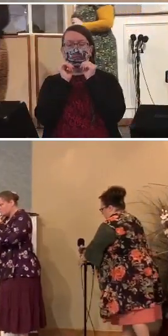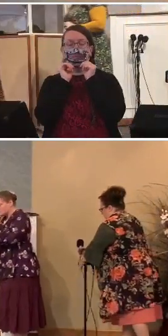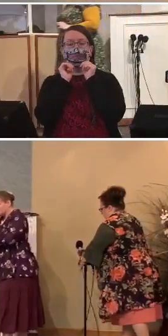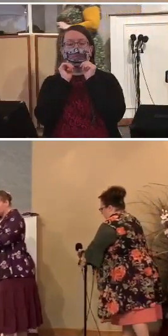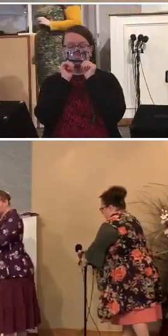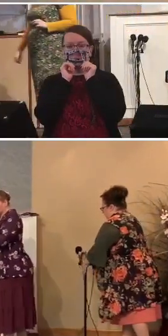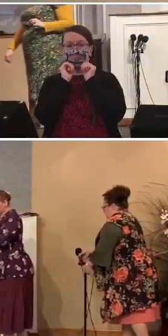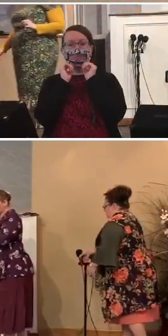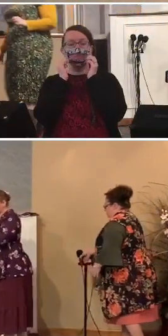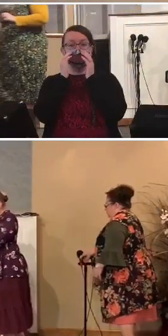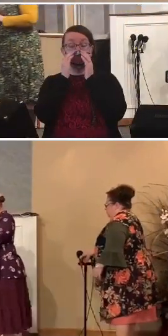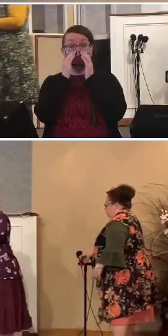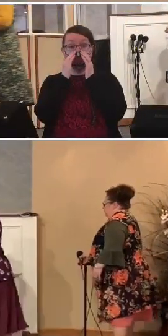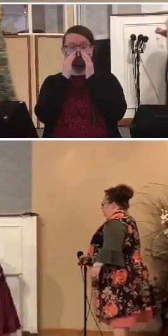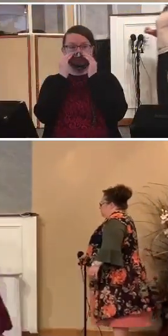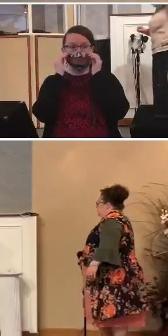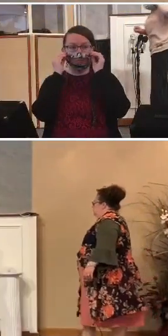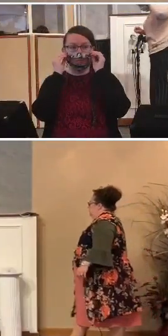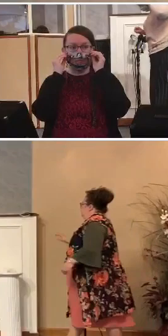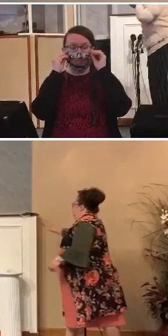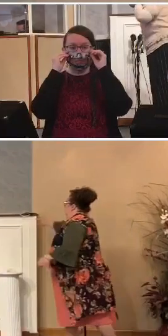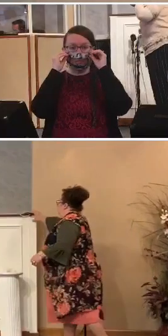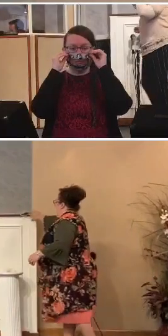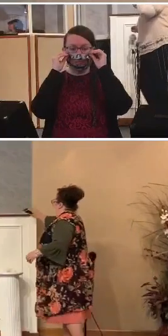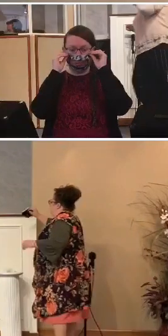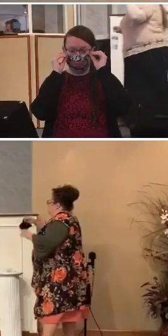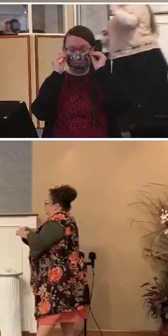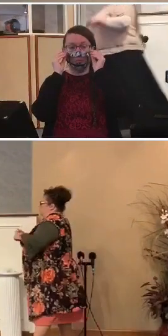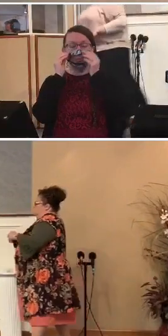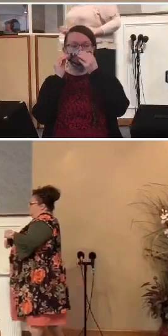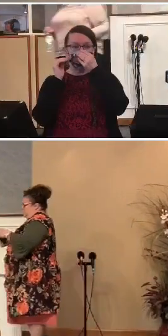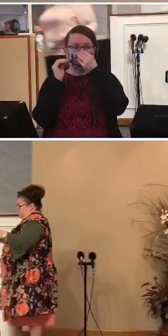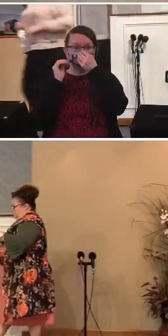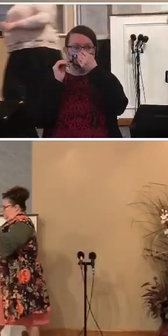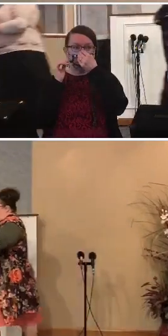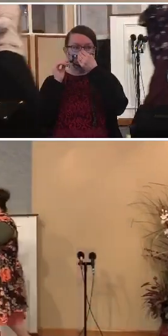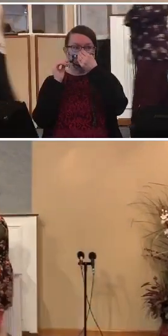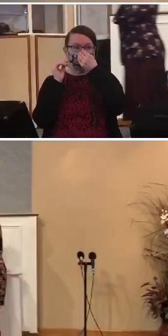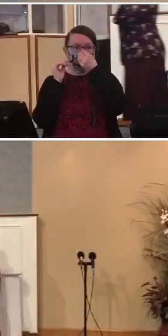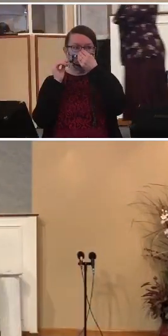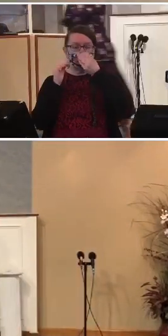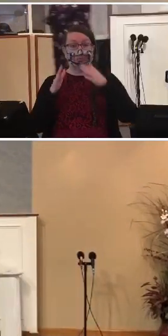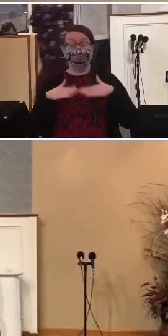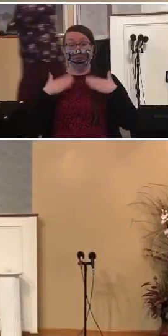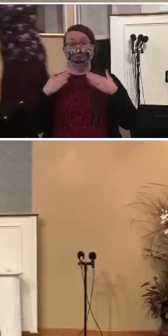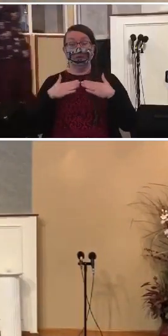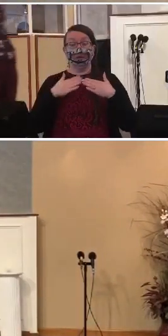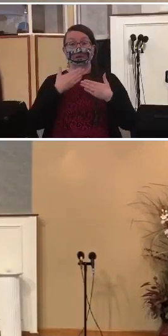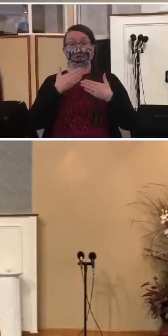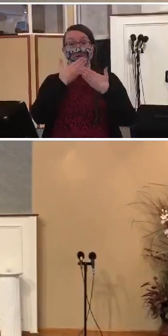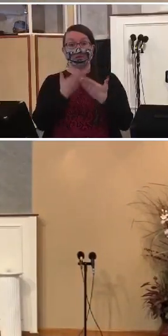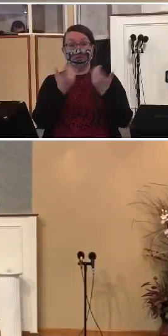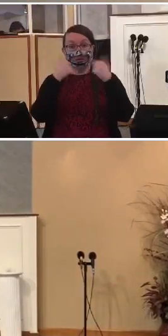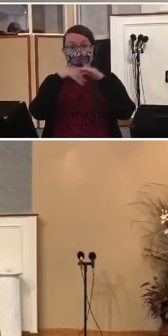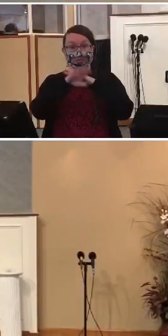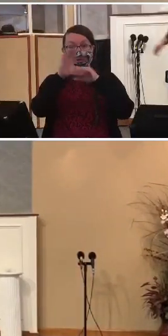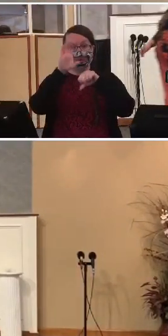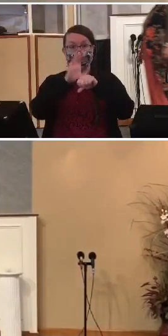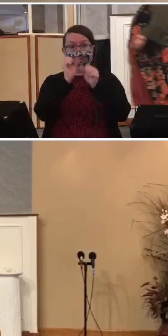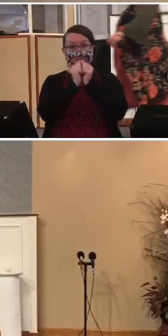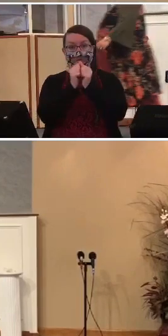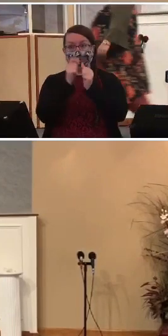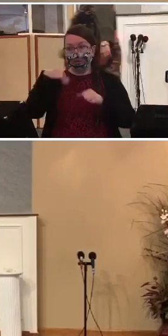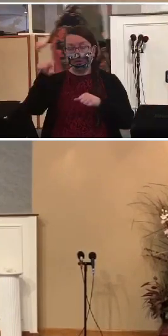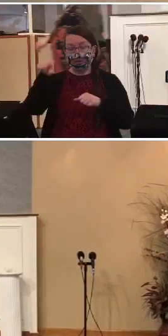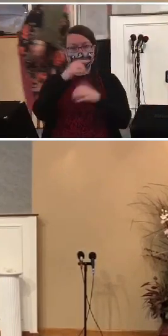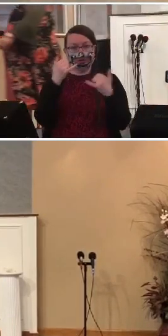en la casa del Señor el día de hoy contigo. Y lo digo cada semana, y de verdad lo digo de corazón. Y yo